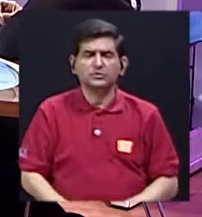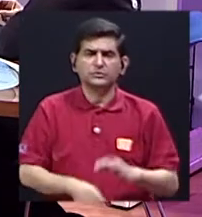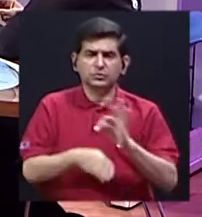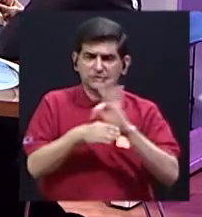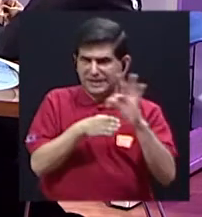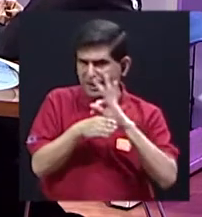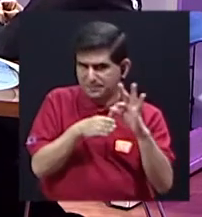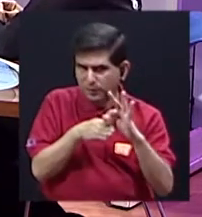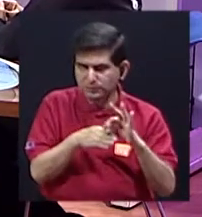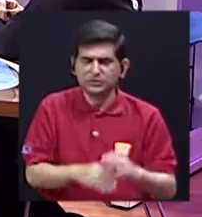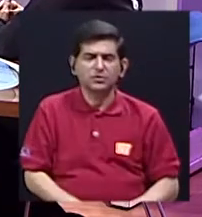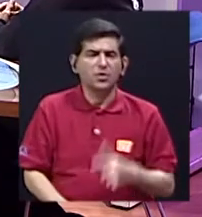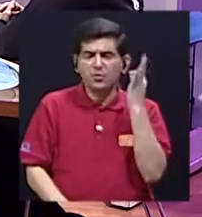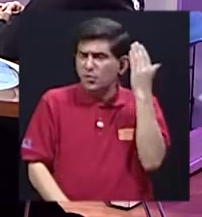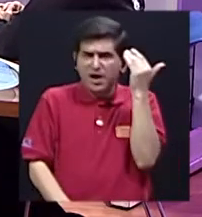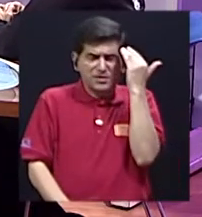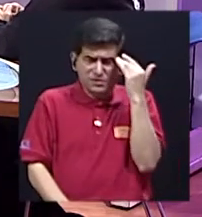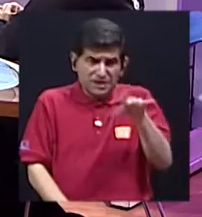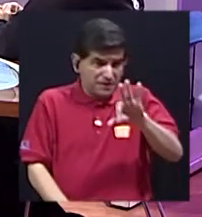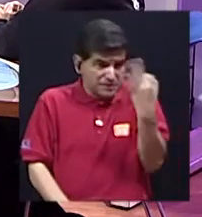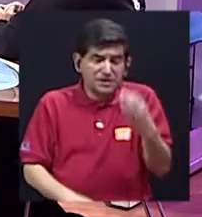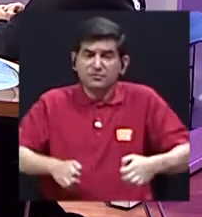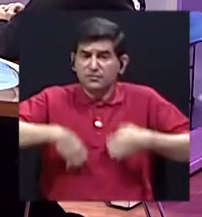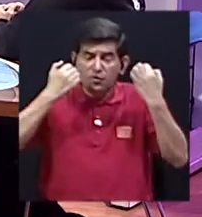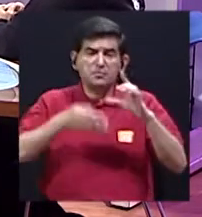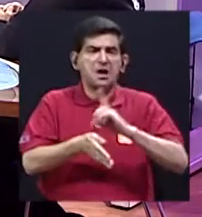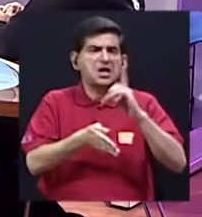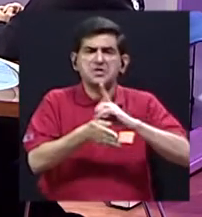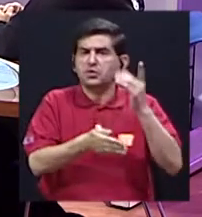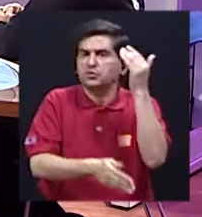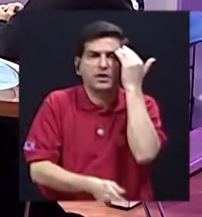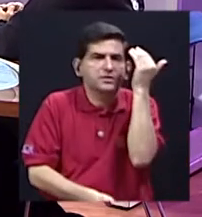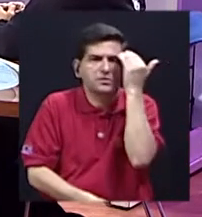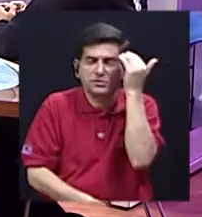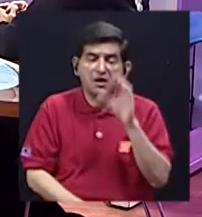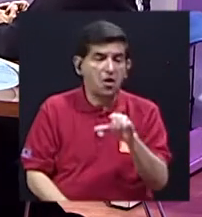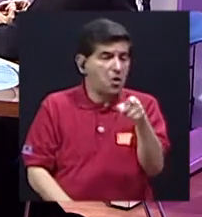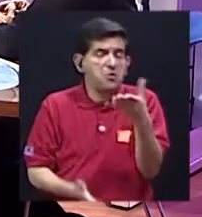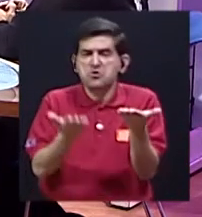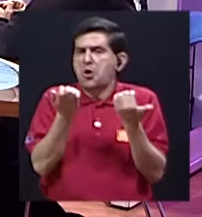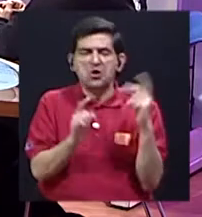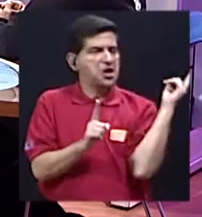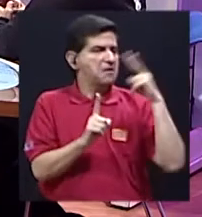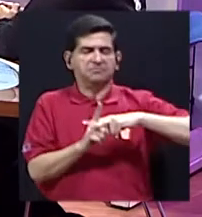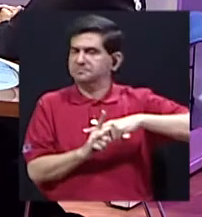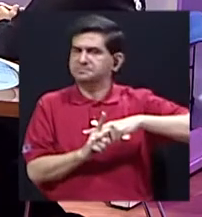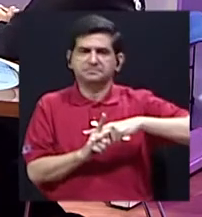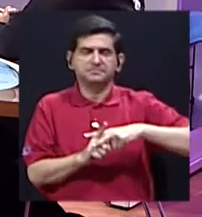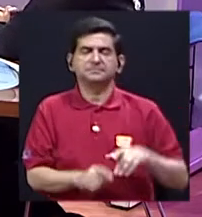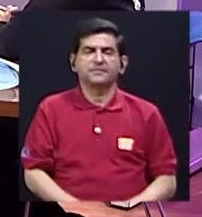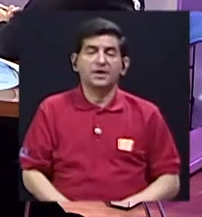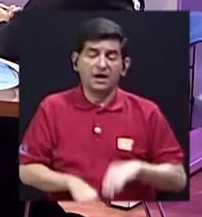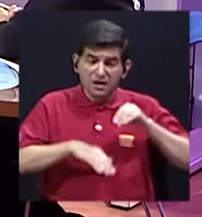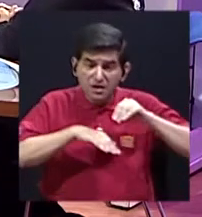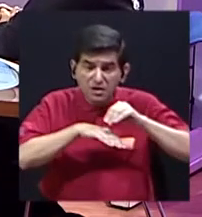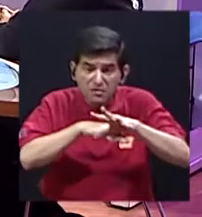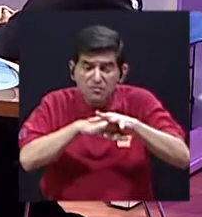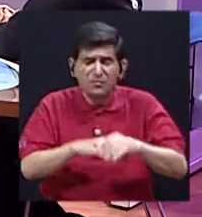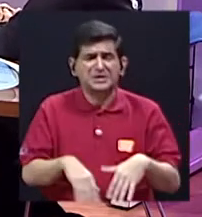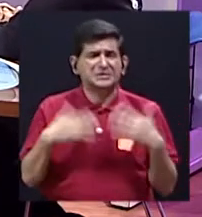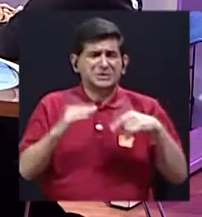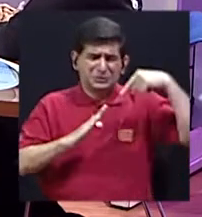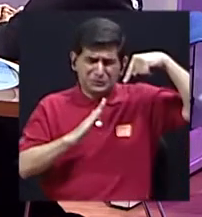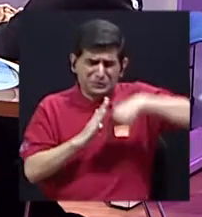muchas mujeres no saben que esta figura existen muchos doctores no saben y no les da la gana aplicarlo con las consecuentes causas